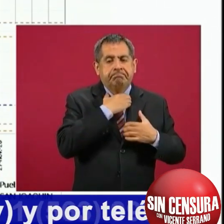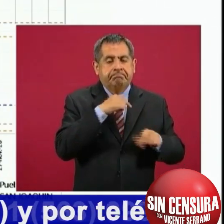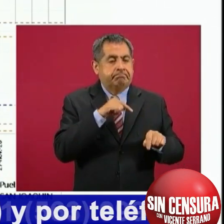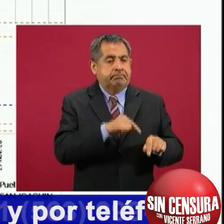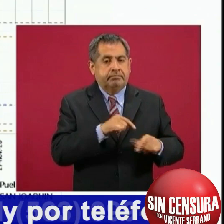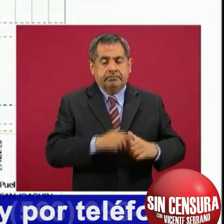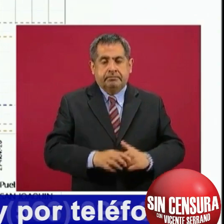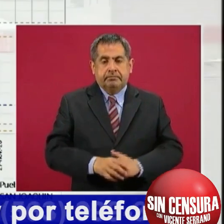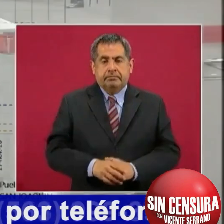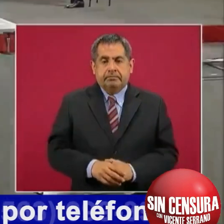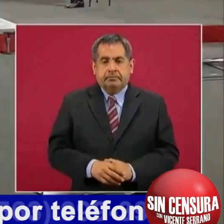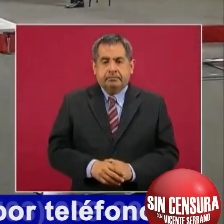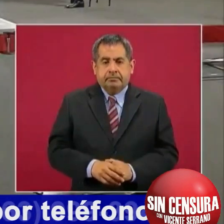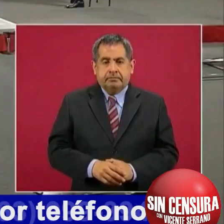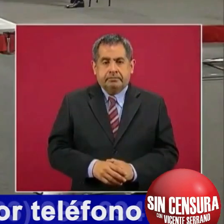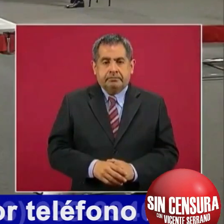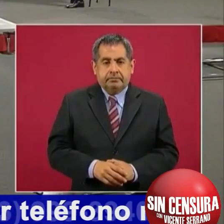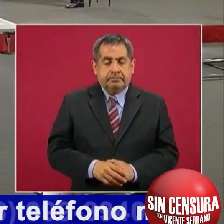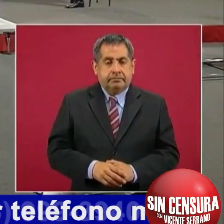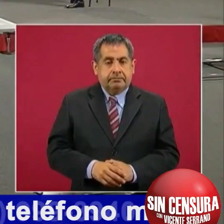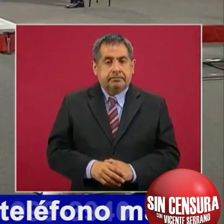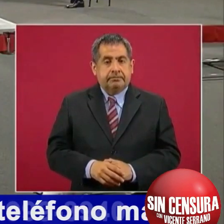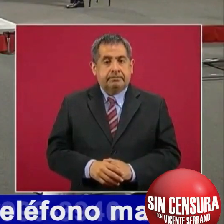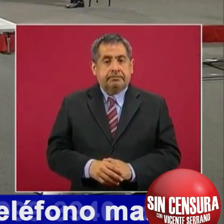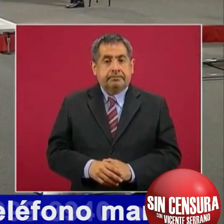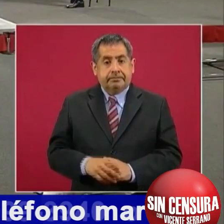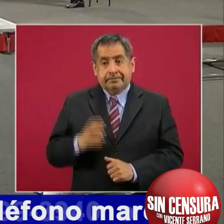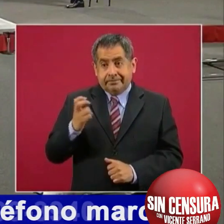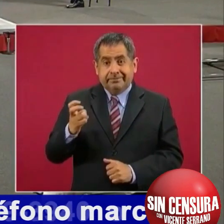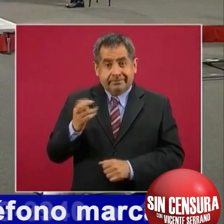A ver. Ese es el que está subiendo.